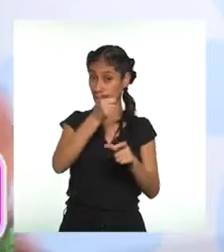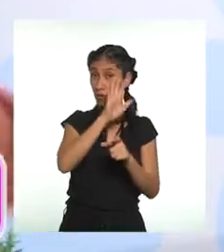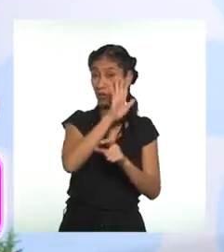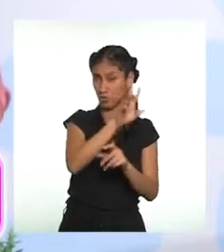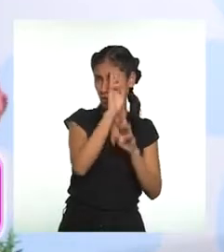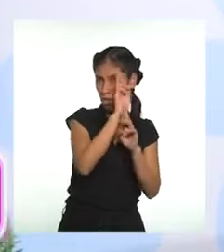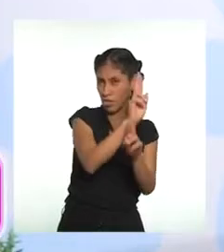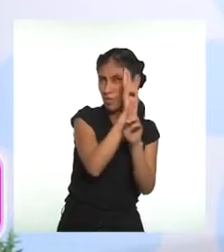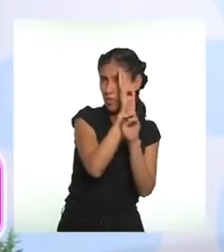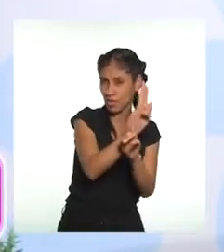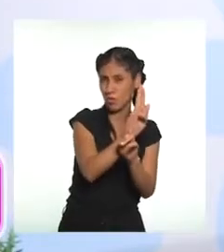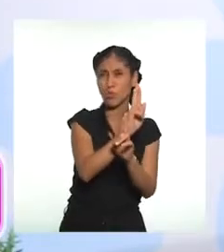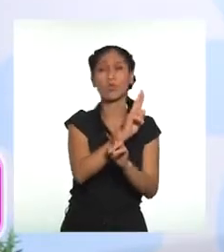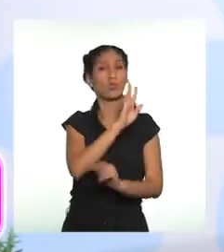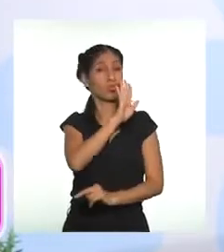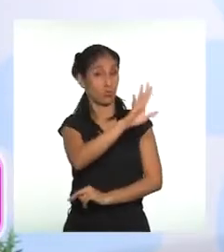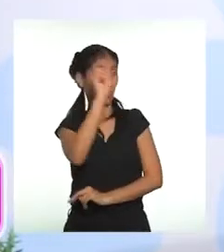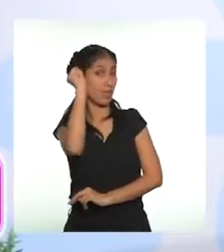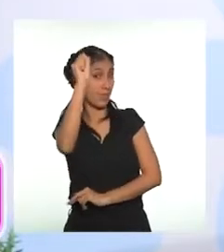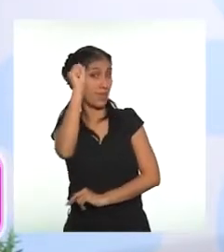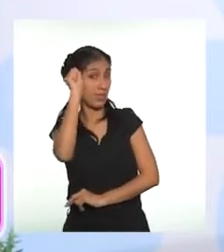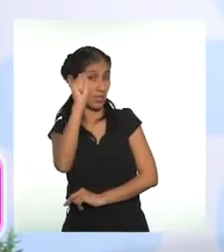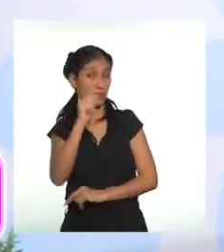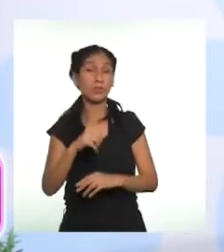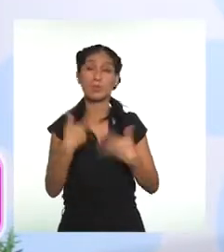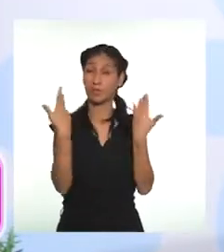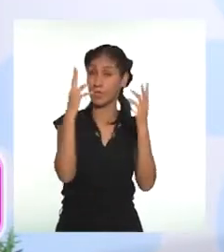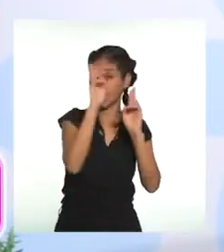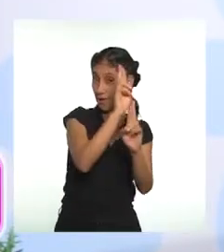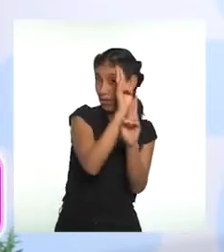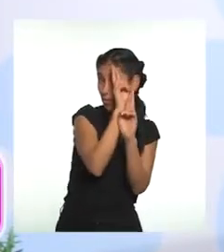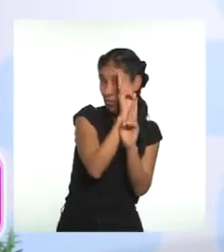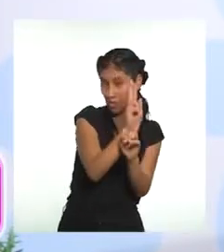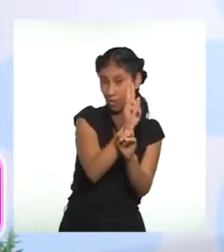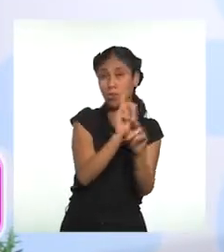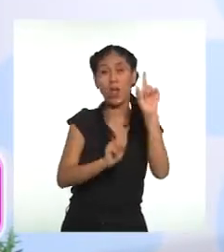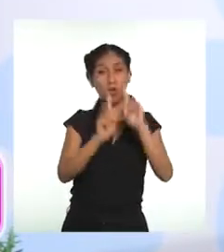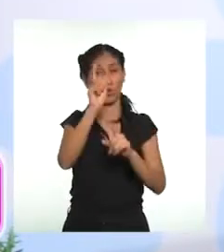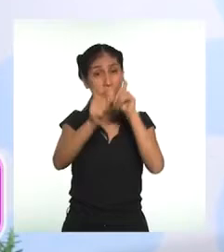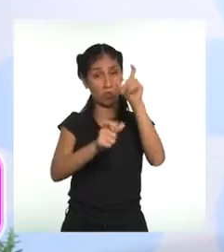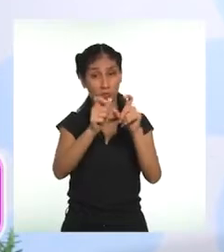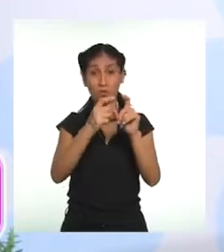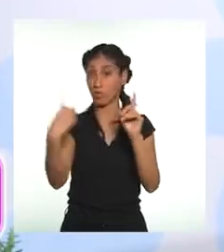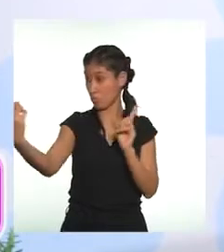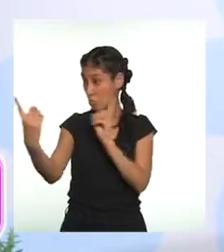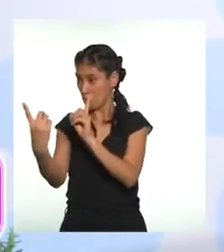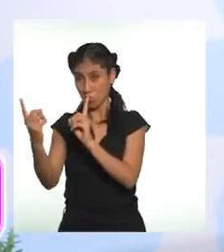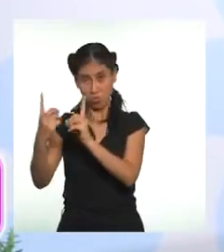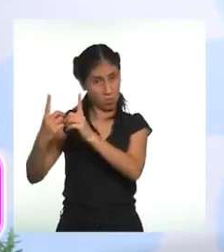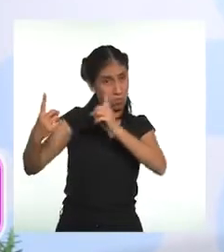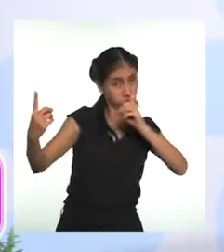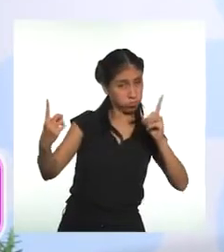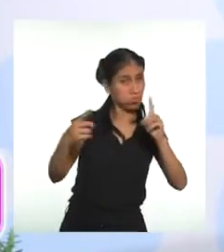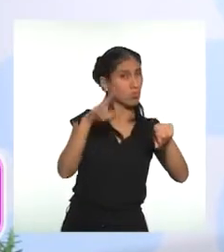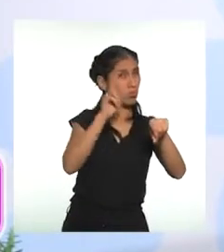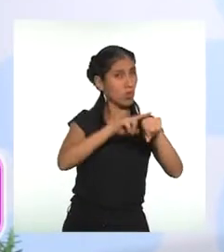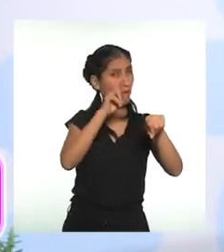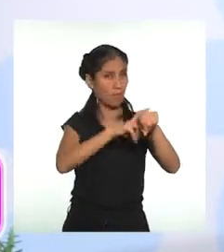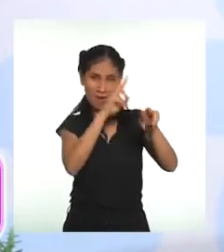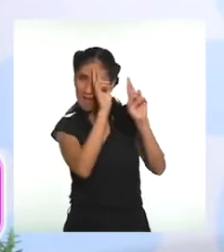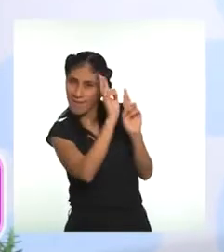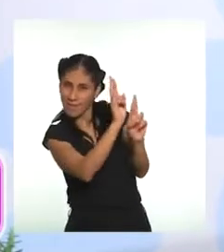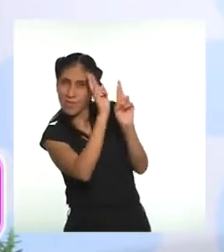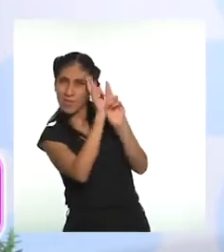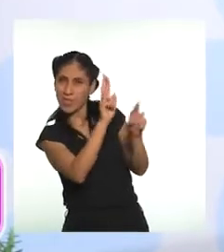Respetemos los hashtags derechos Piasi. Se debe respetar que muchos hayan decidido mantenerse aislados, como también que otros